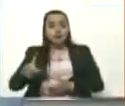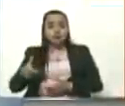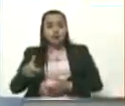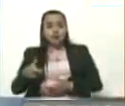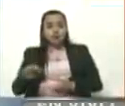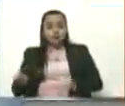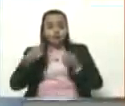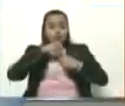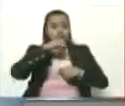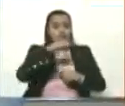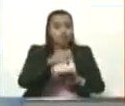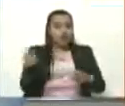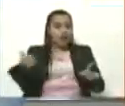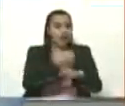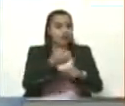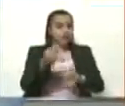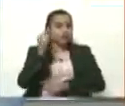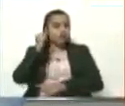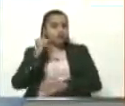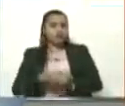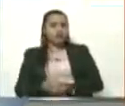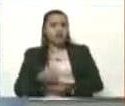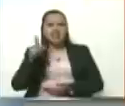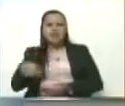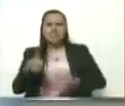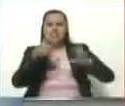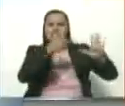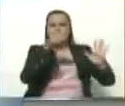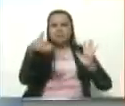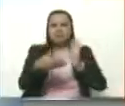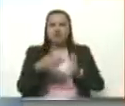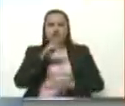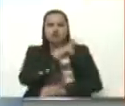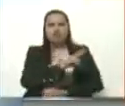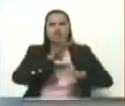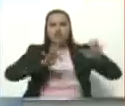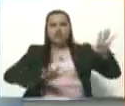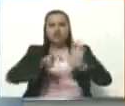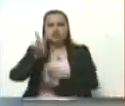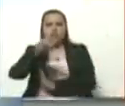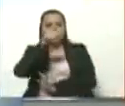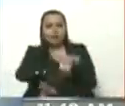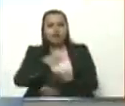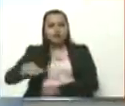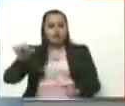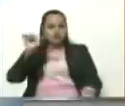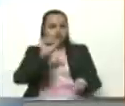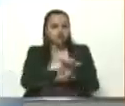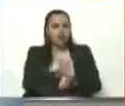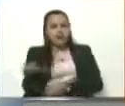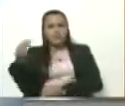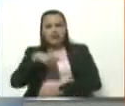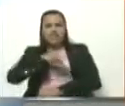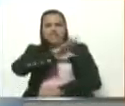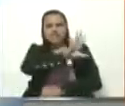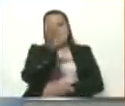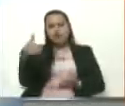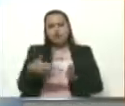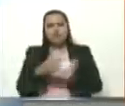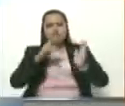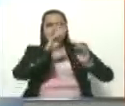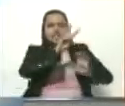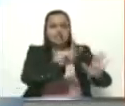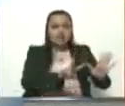se presentaron 6.292 imputaciones y 5 mil 734